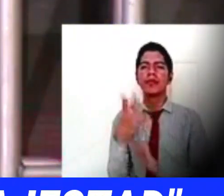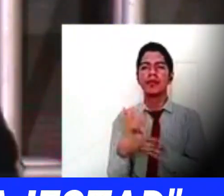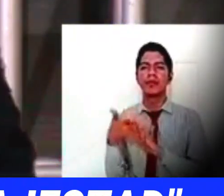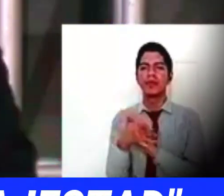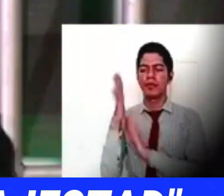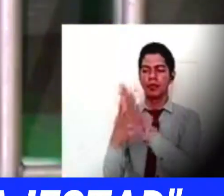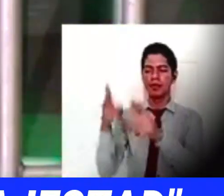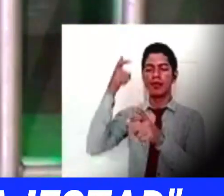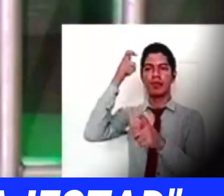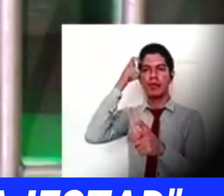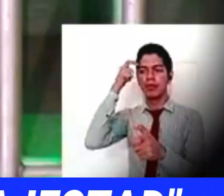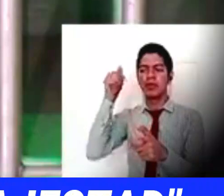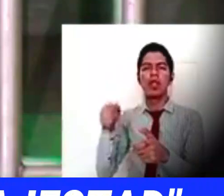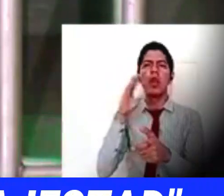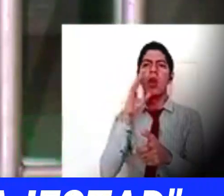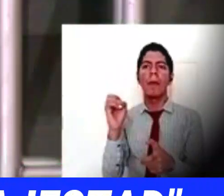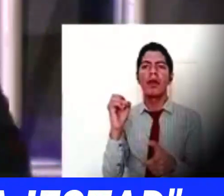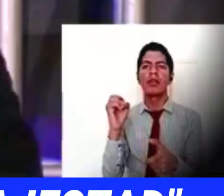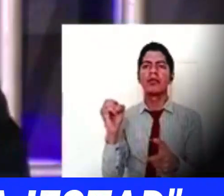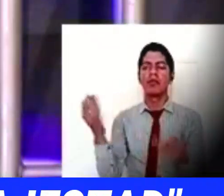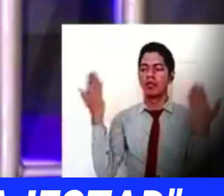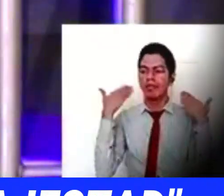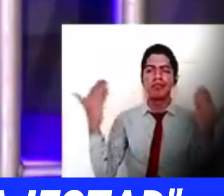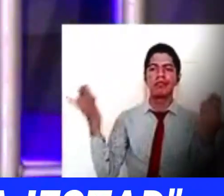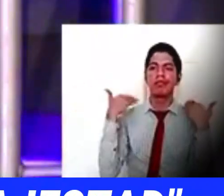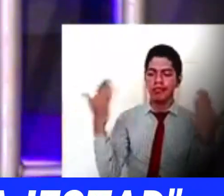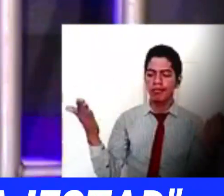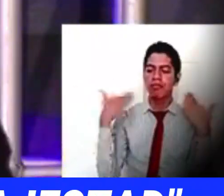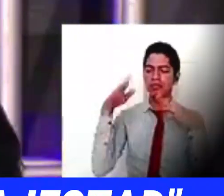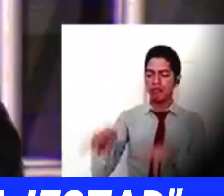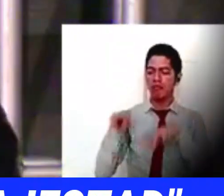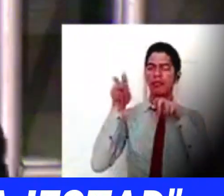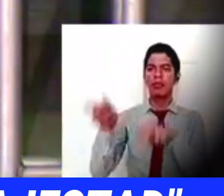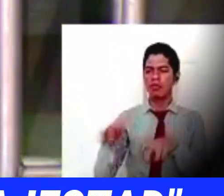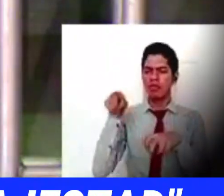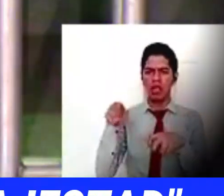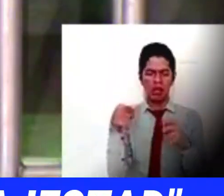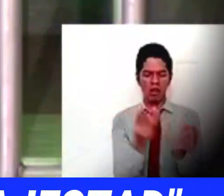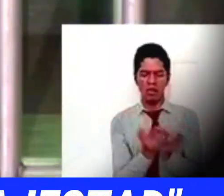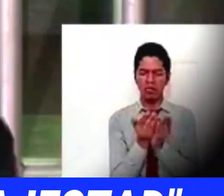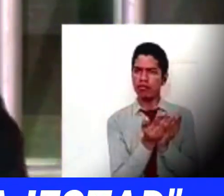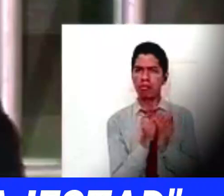de campo, que es una persona que no tiene escolaridad. Sencillamente David